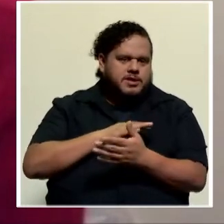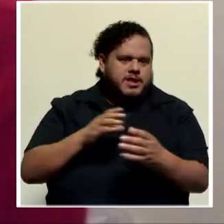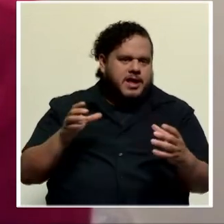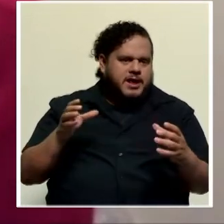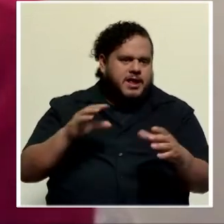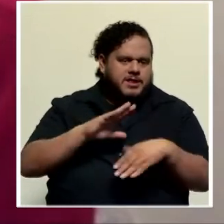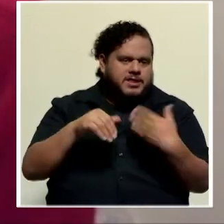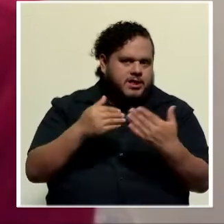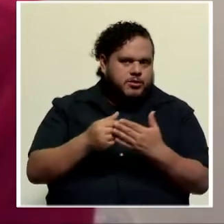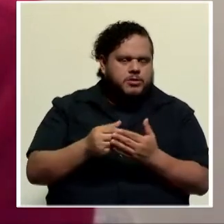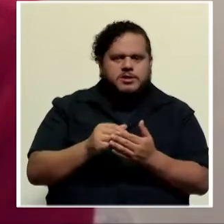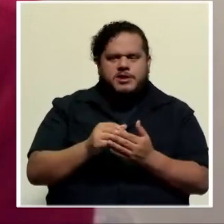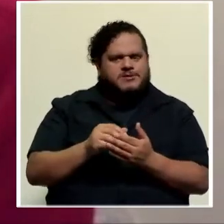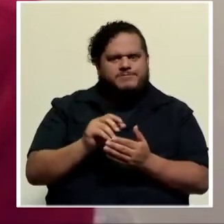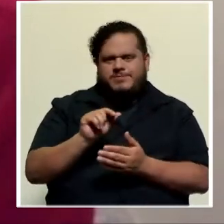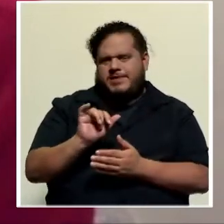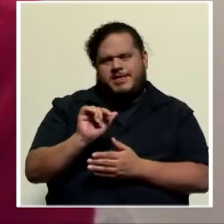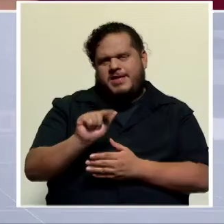cierto.